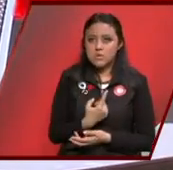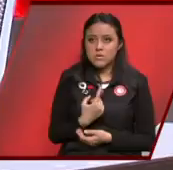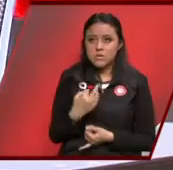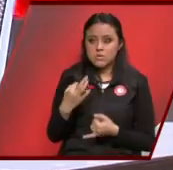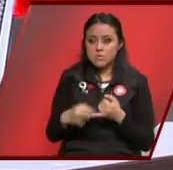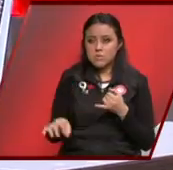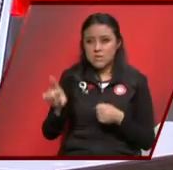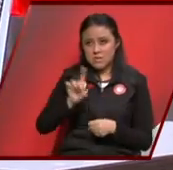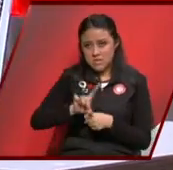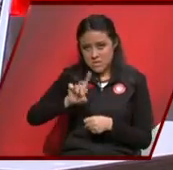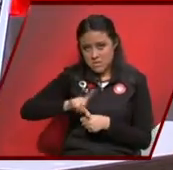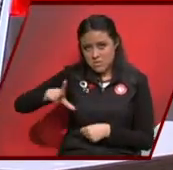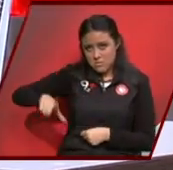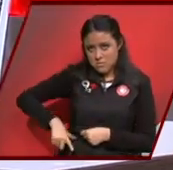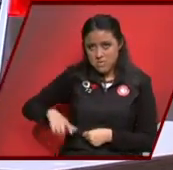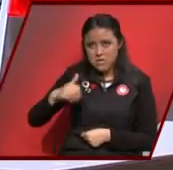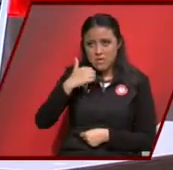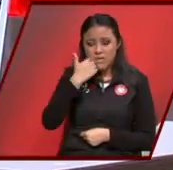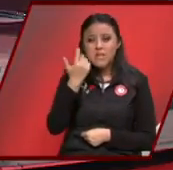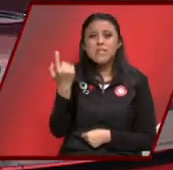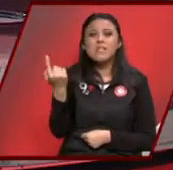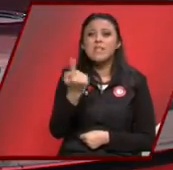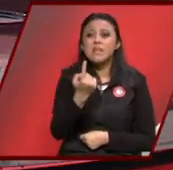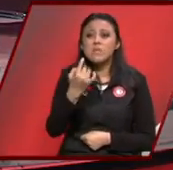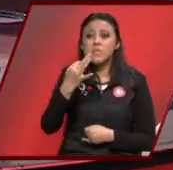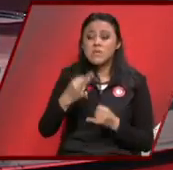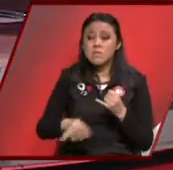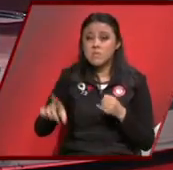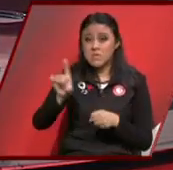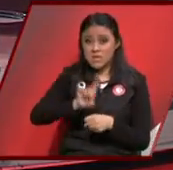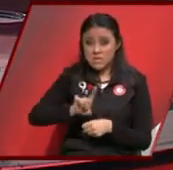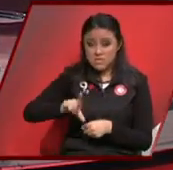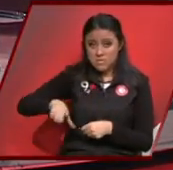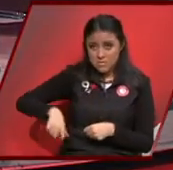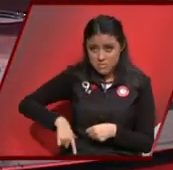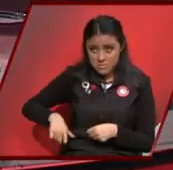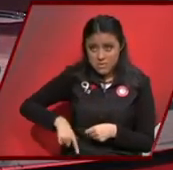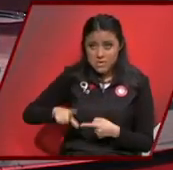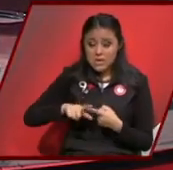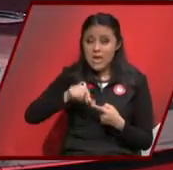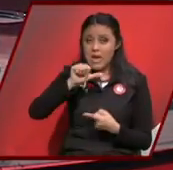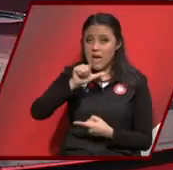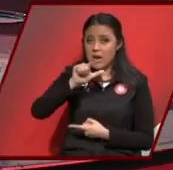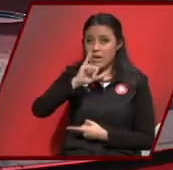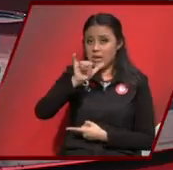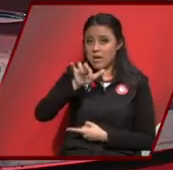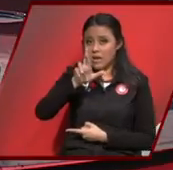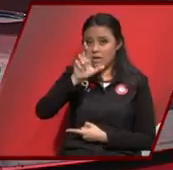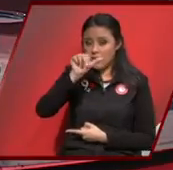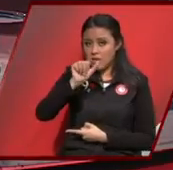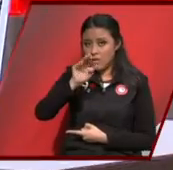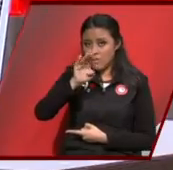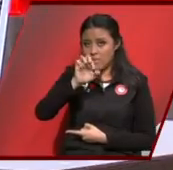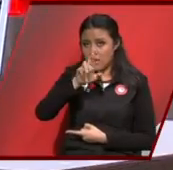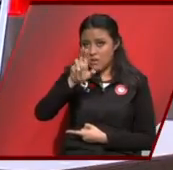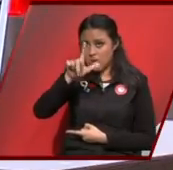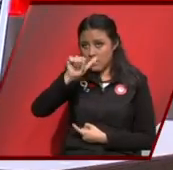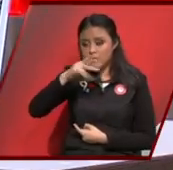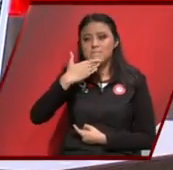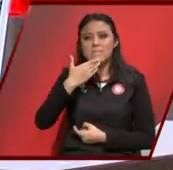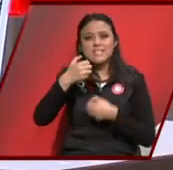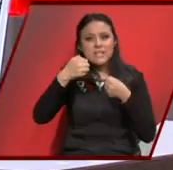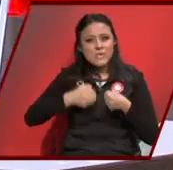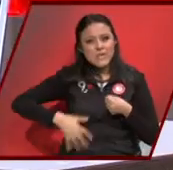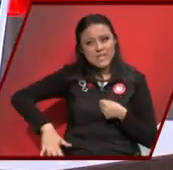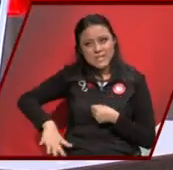día último de mi gobierno. Y te voy a decir qué quiero que se diga en el último día de mi gobierno. Alejandra Barrales fue la que le recuperó la seguridad a